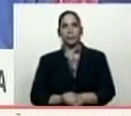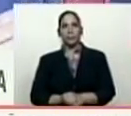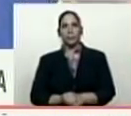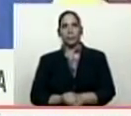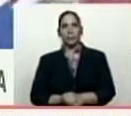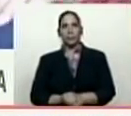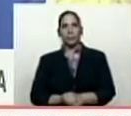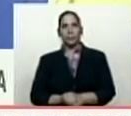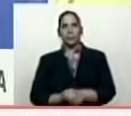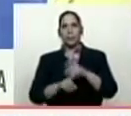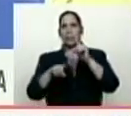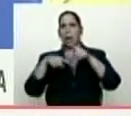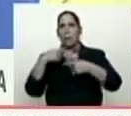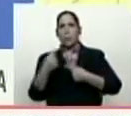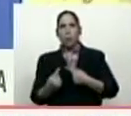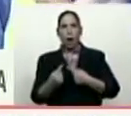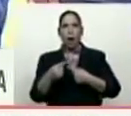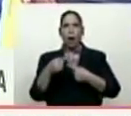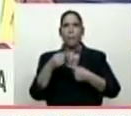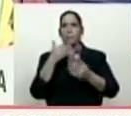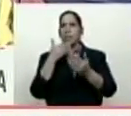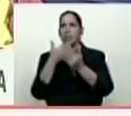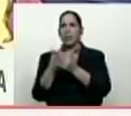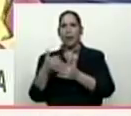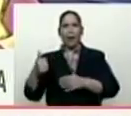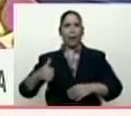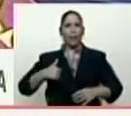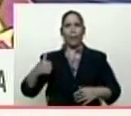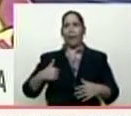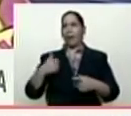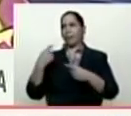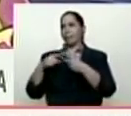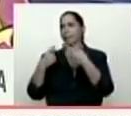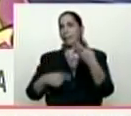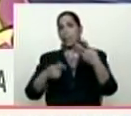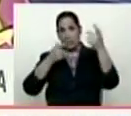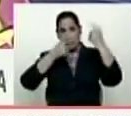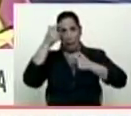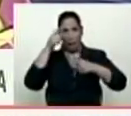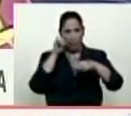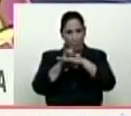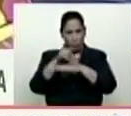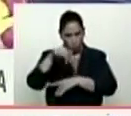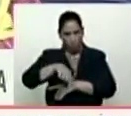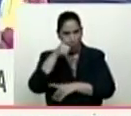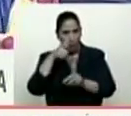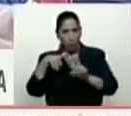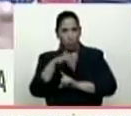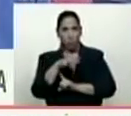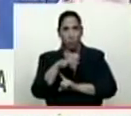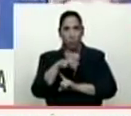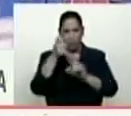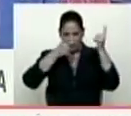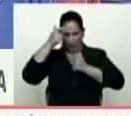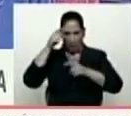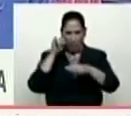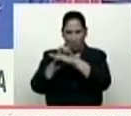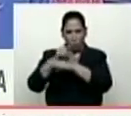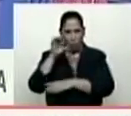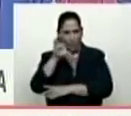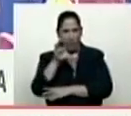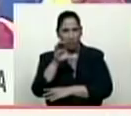Y después salen invocando cualquier cantidad de barbaridades. Hugo Chávez traicionó a este pueblo. Hugo Chávez traicionó a esta